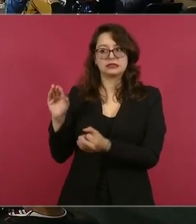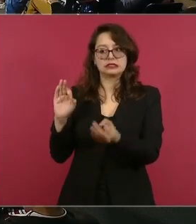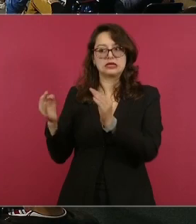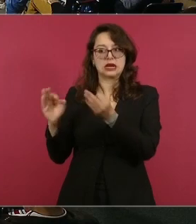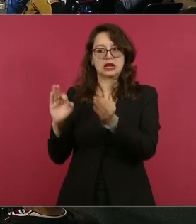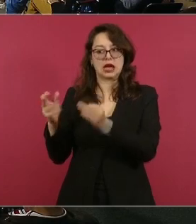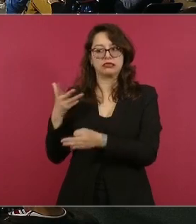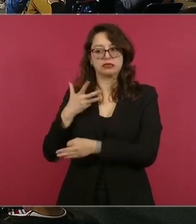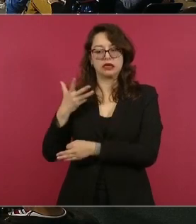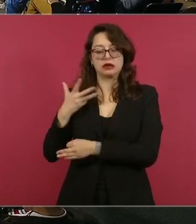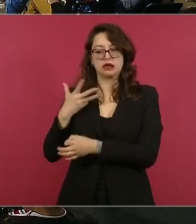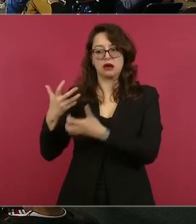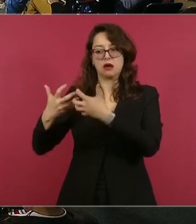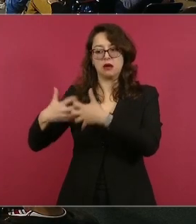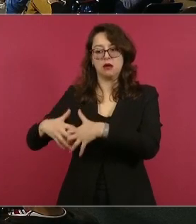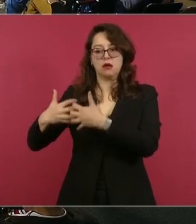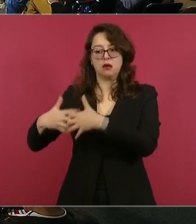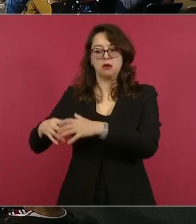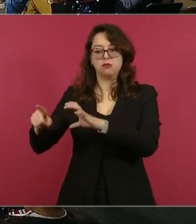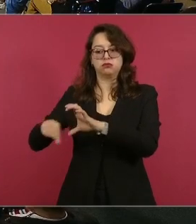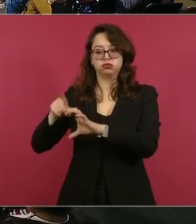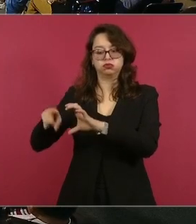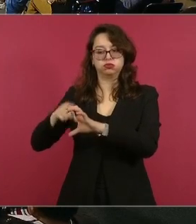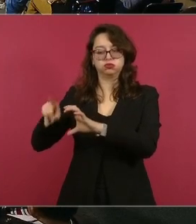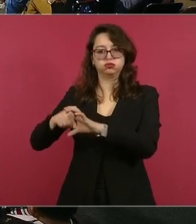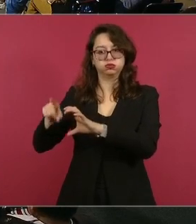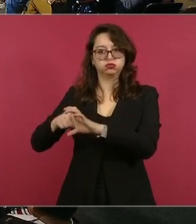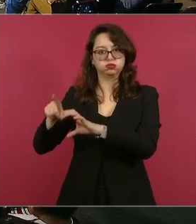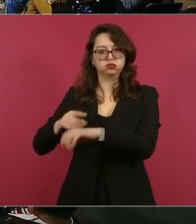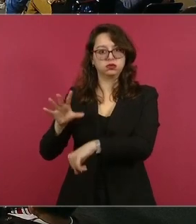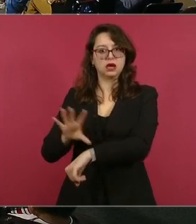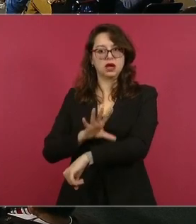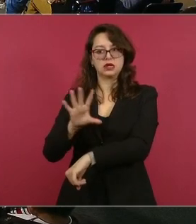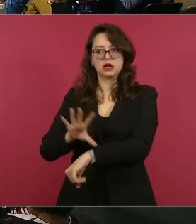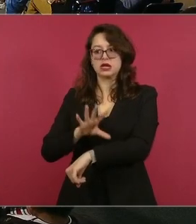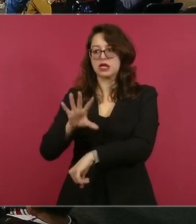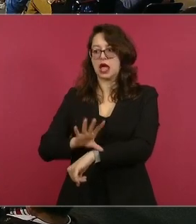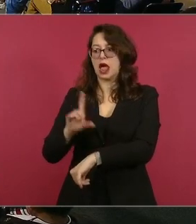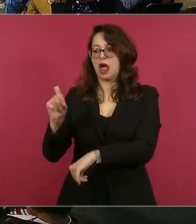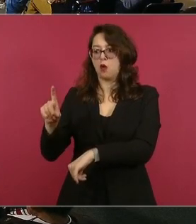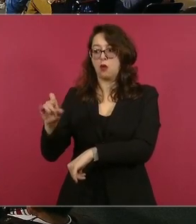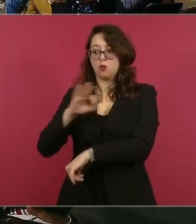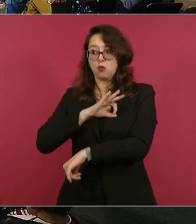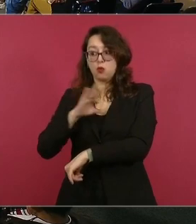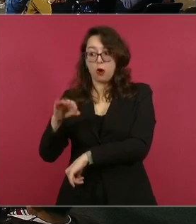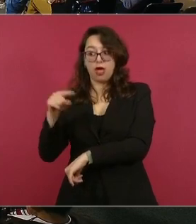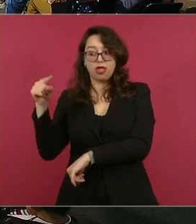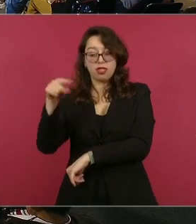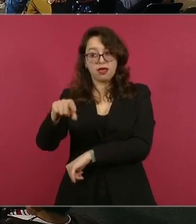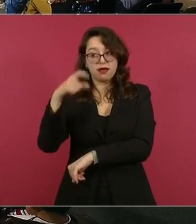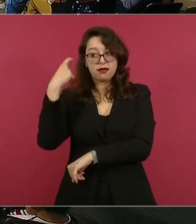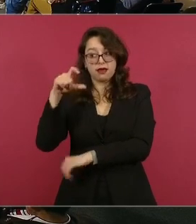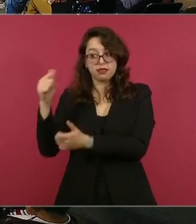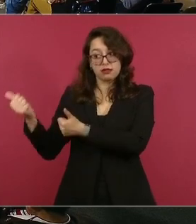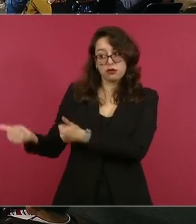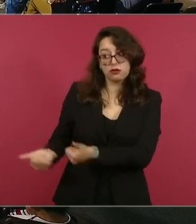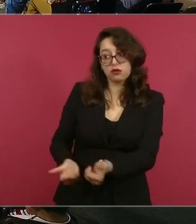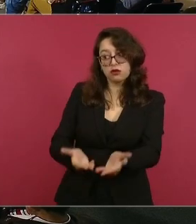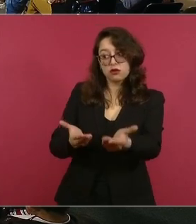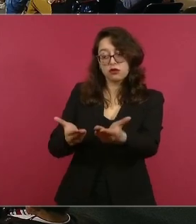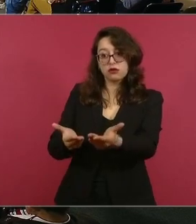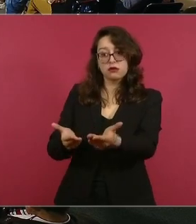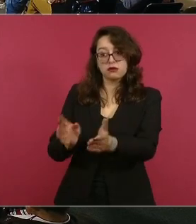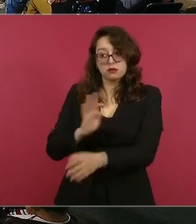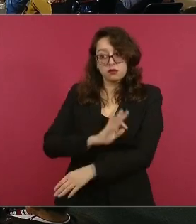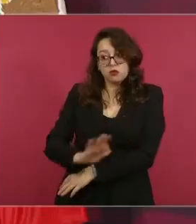Federal de Electricidad para el abasto, para el consumo de agua